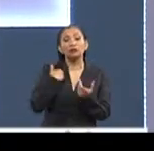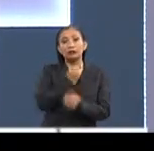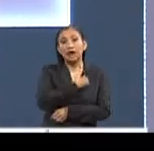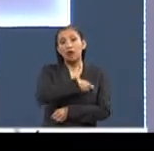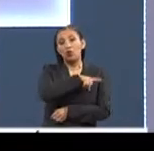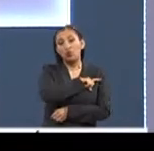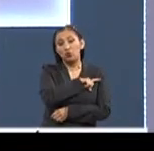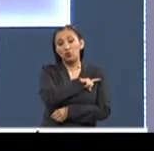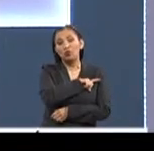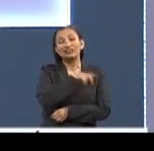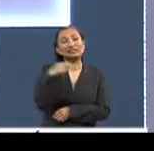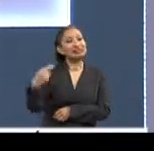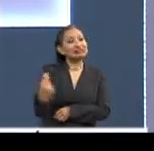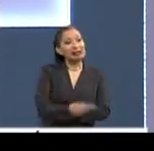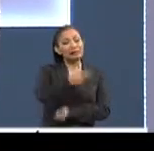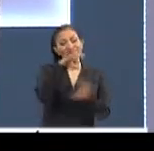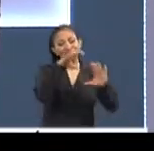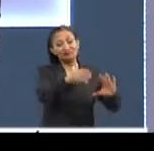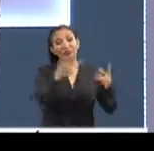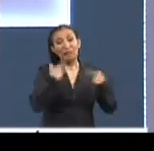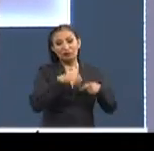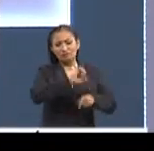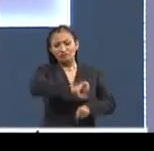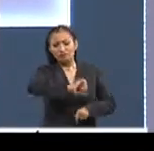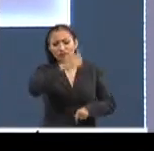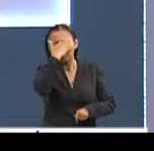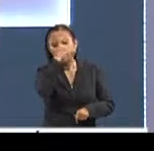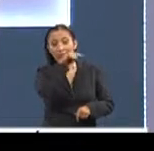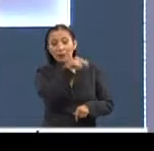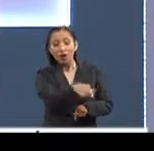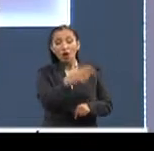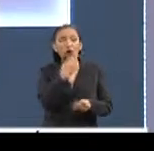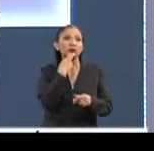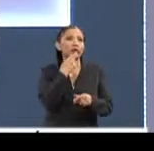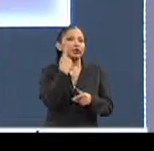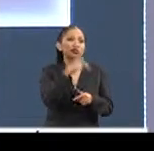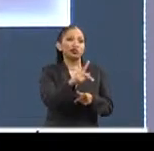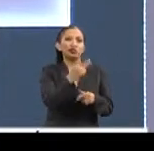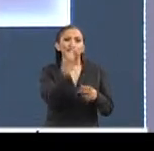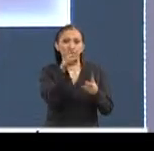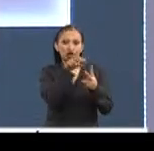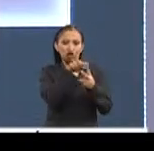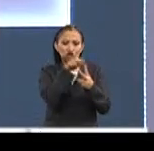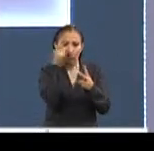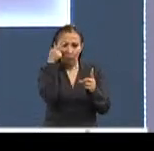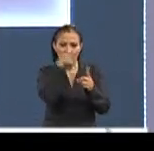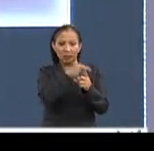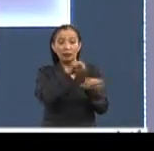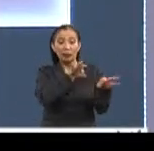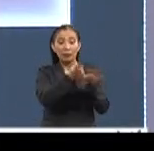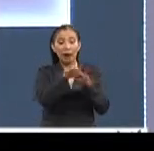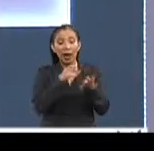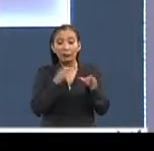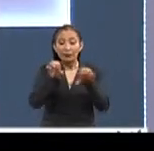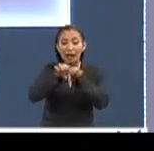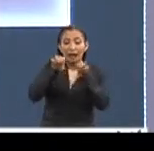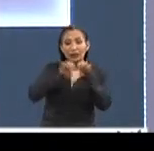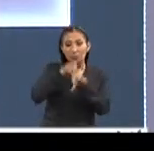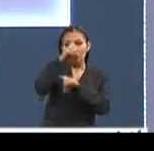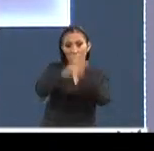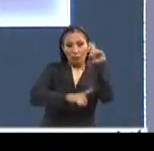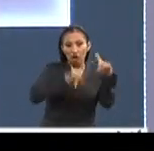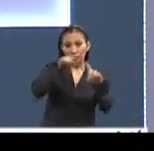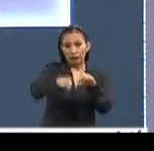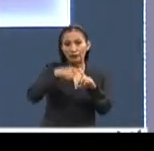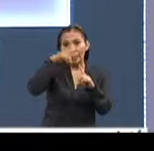salud. Y necesitamos profesionales que puedan, utilizando, digamos, estos dos grandes objetivos, trabajar con nuestros selectivos a nivel